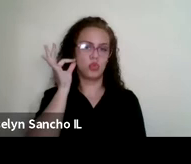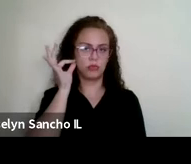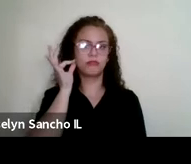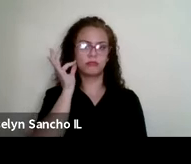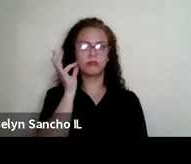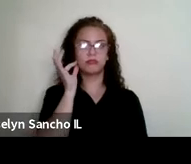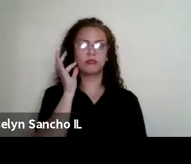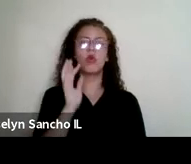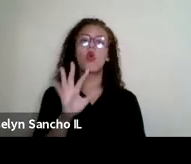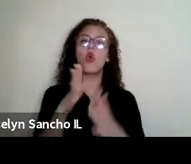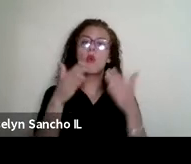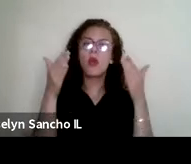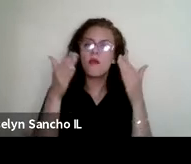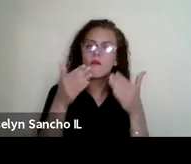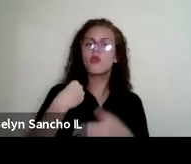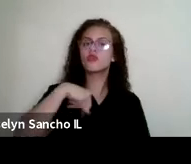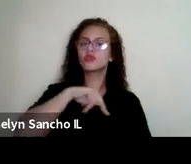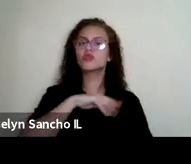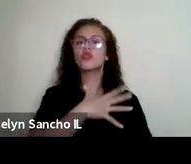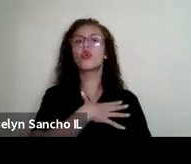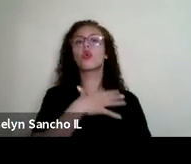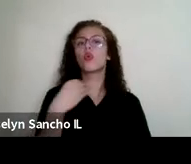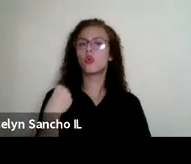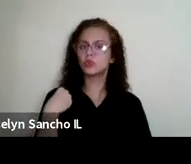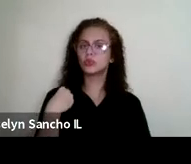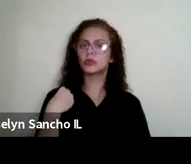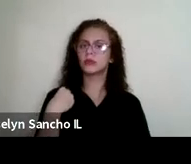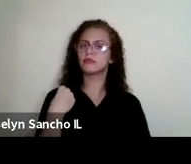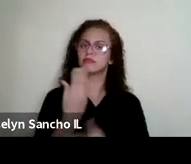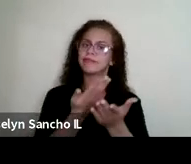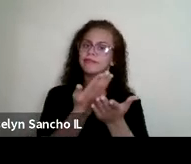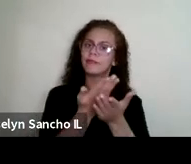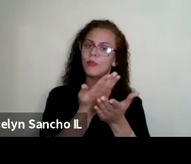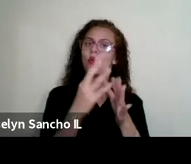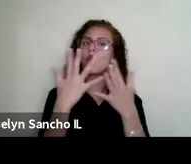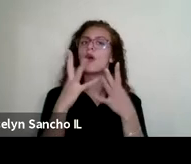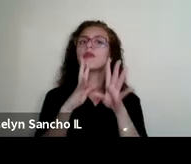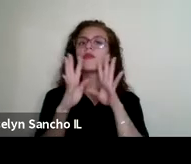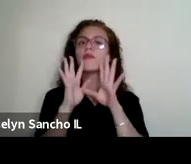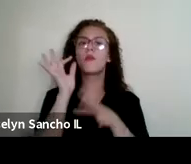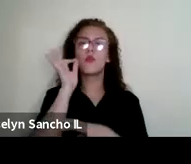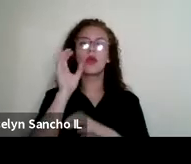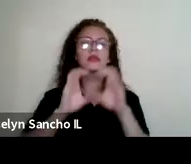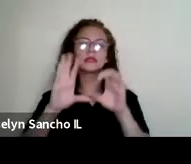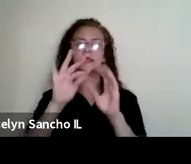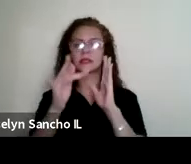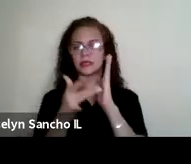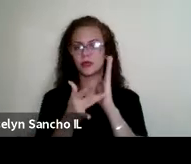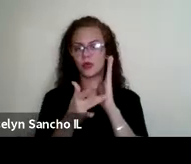el enfoque que nos gusta a nosotros proponer cuando hablamos de mujeres en la ciencia y la